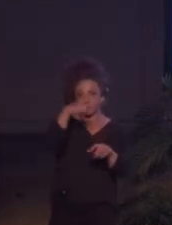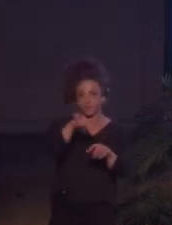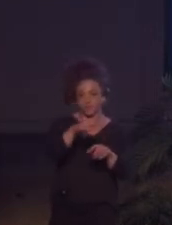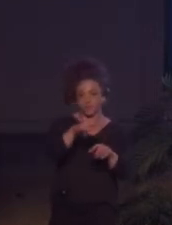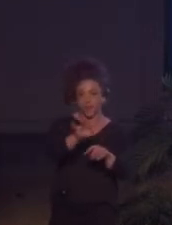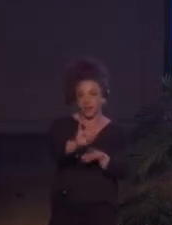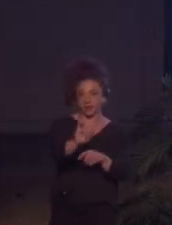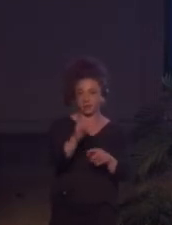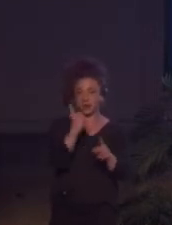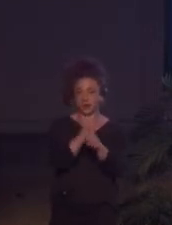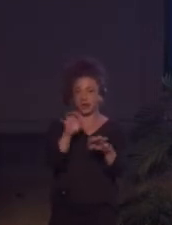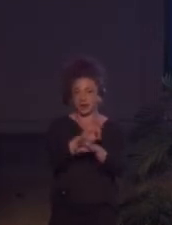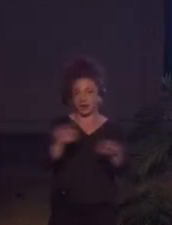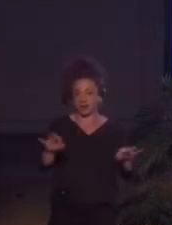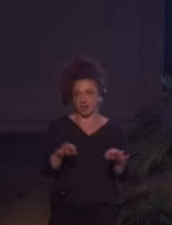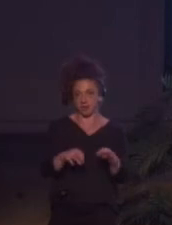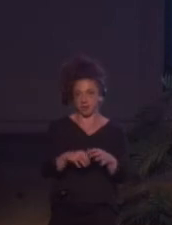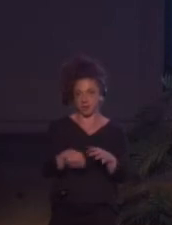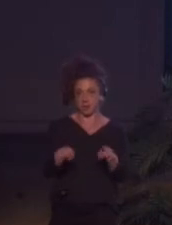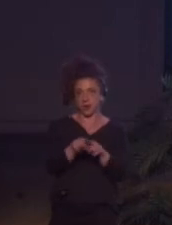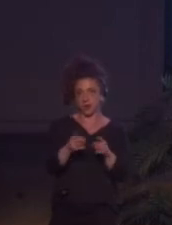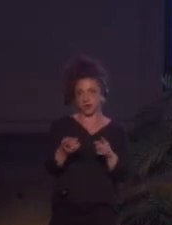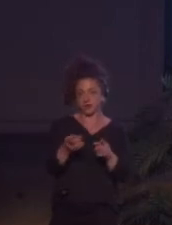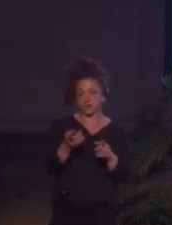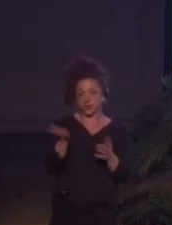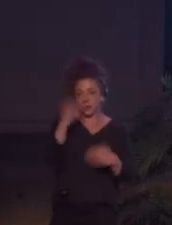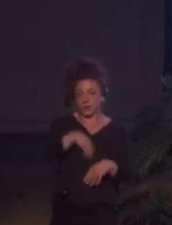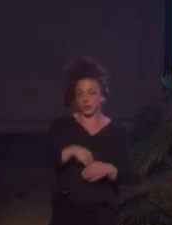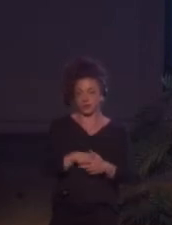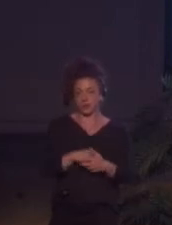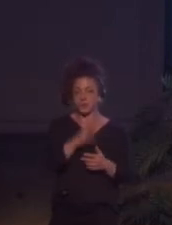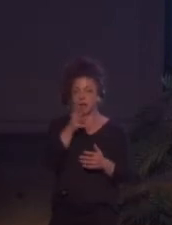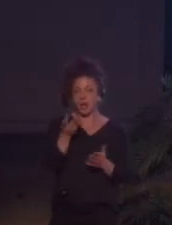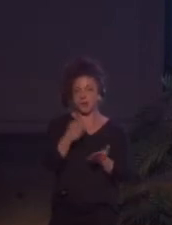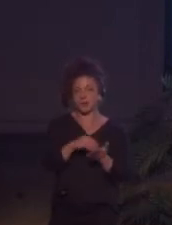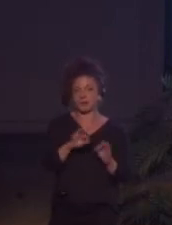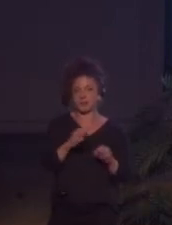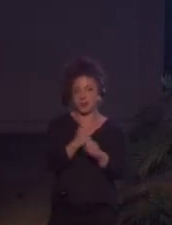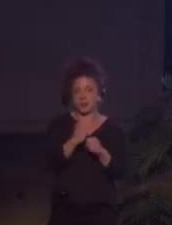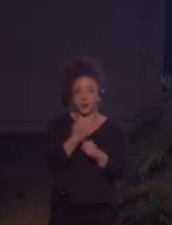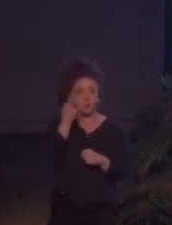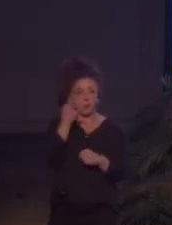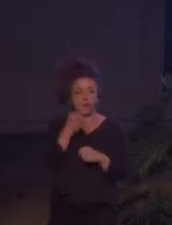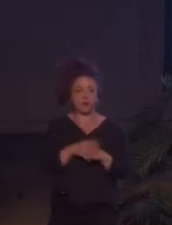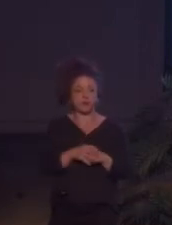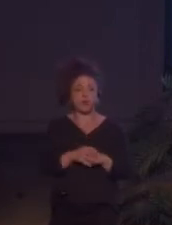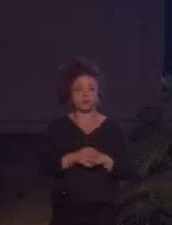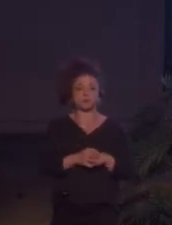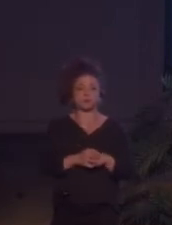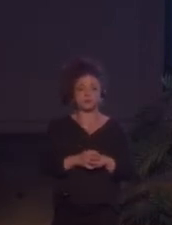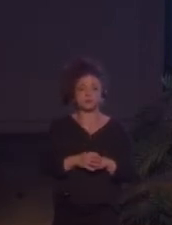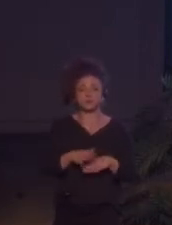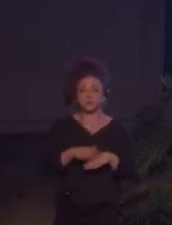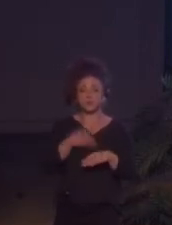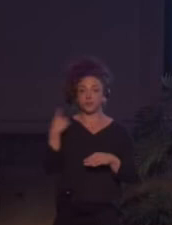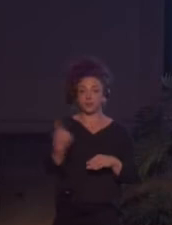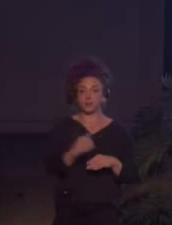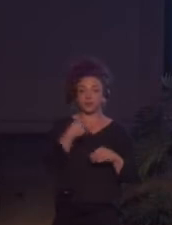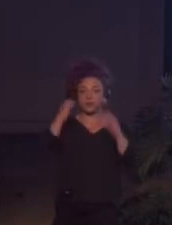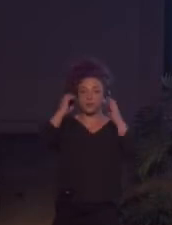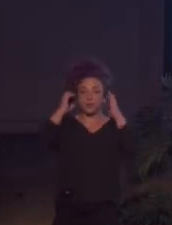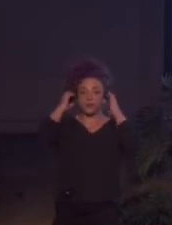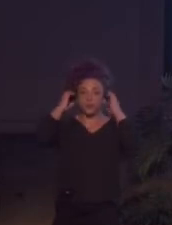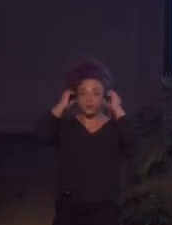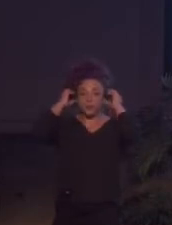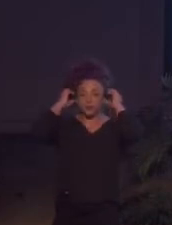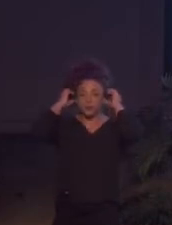las empodera, tienen tierras y es como algo empoderante para una, ¿no? Una mujer, una. Claro. Para nosotras, claro, no es el oficio